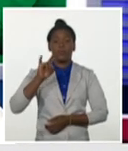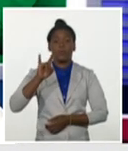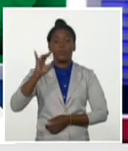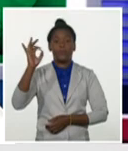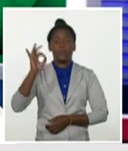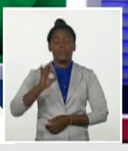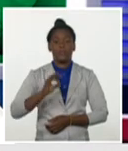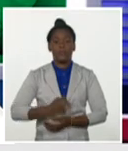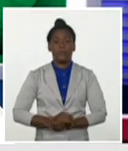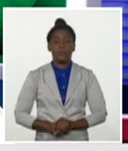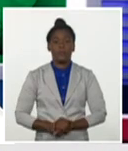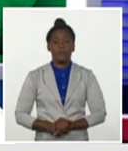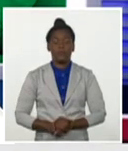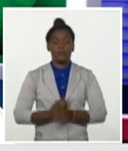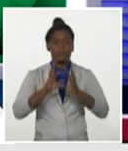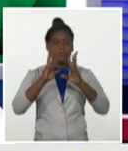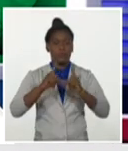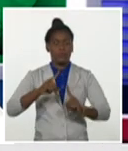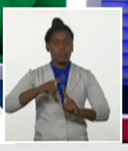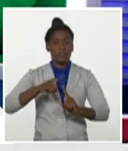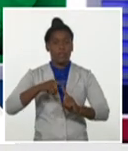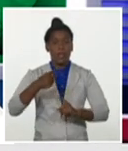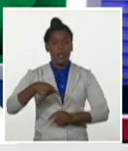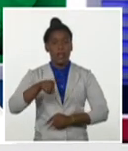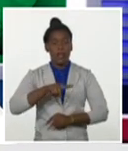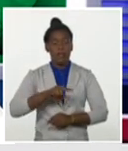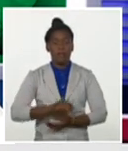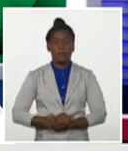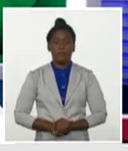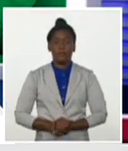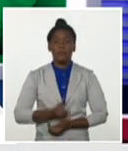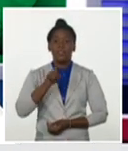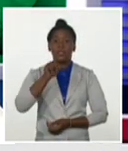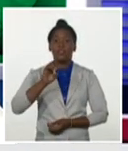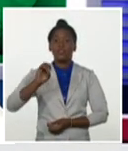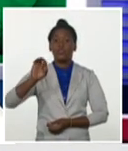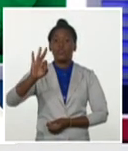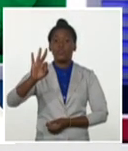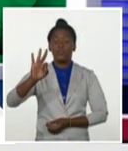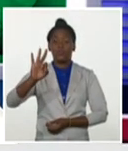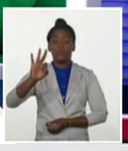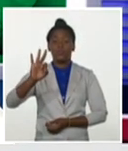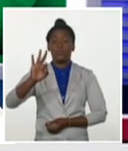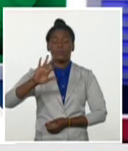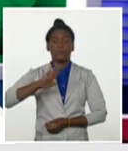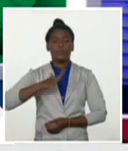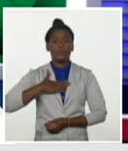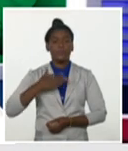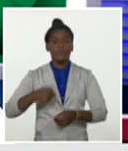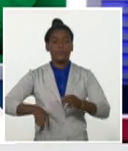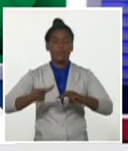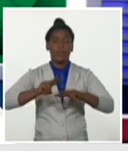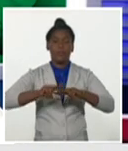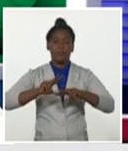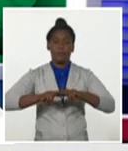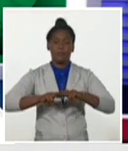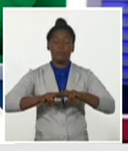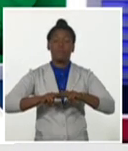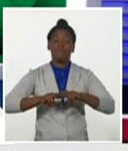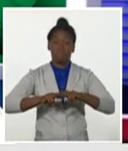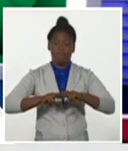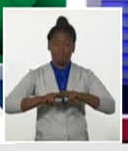de los diagnosticados ayer, 108, pertenecen a La Habana, han sido